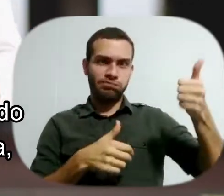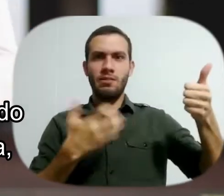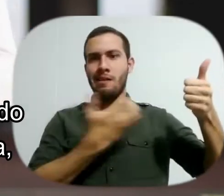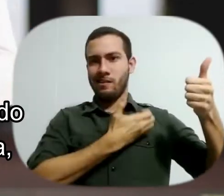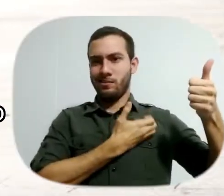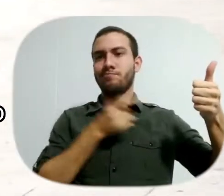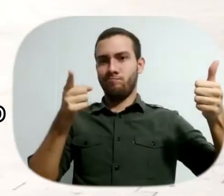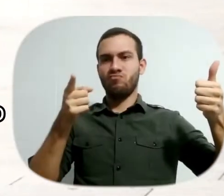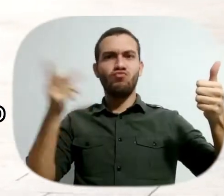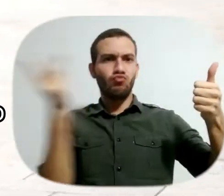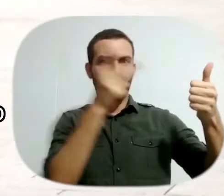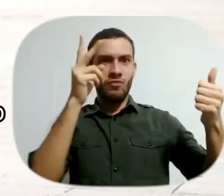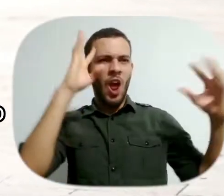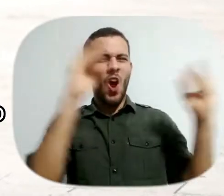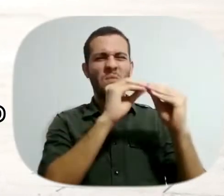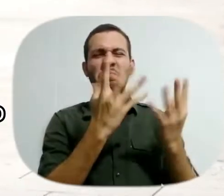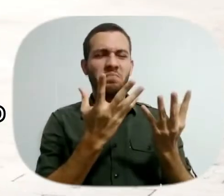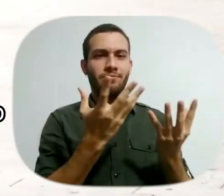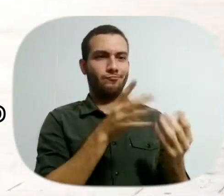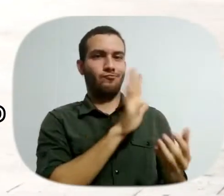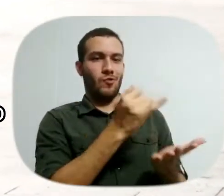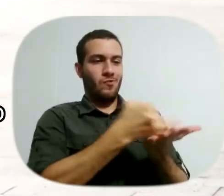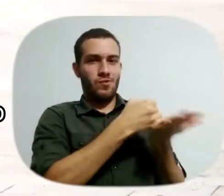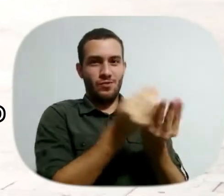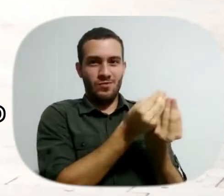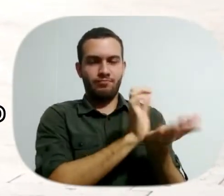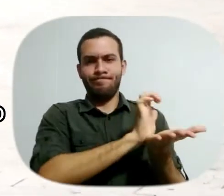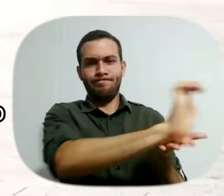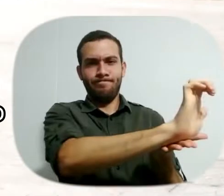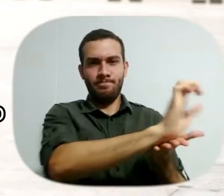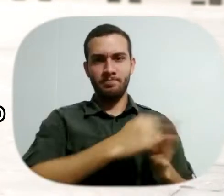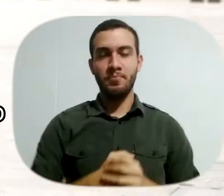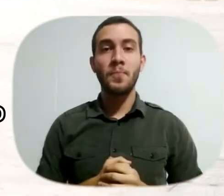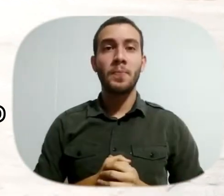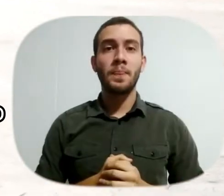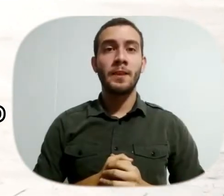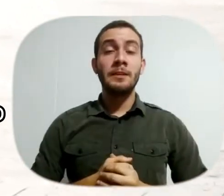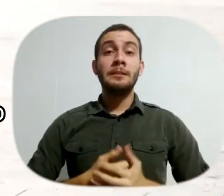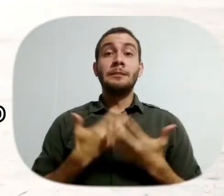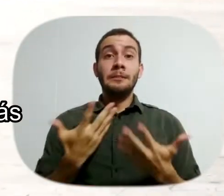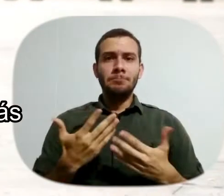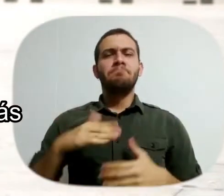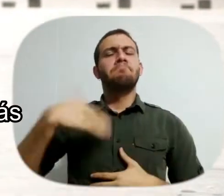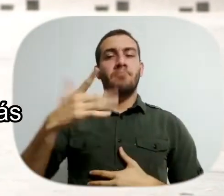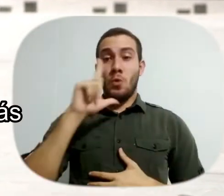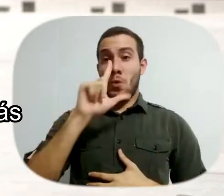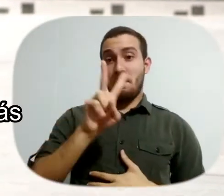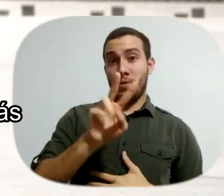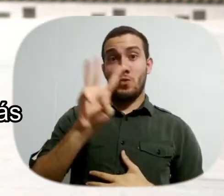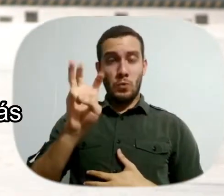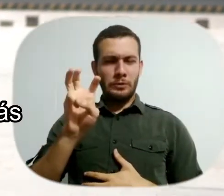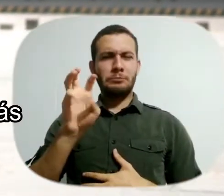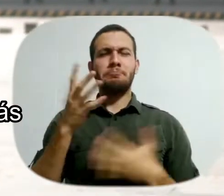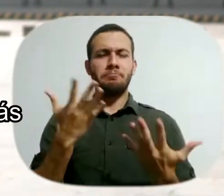de la junta directiva. El alcalde y el gerente no vieron procedente consultarlo primero con la junta. Sin embargo, el 28 de julio llegaron a la